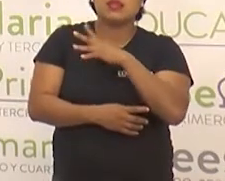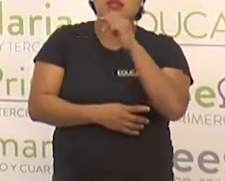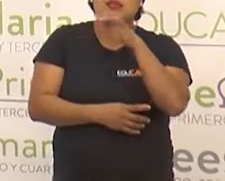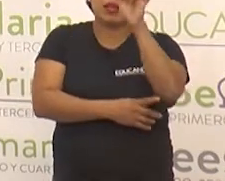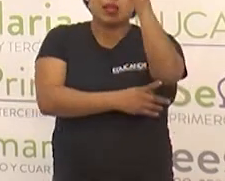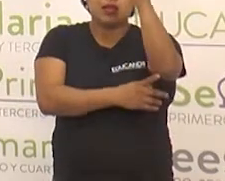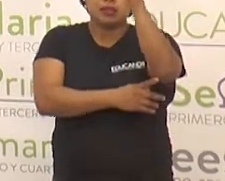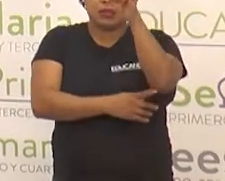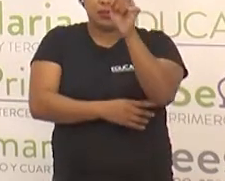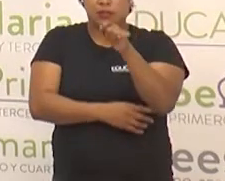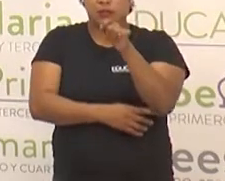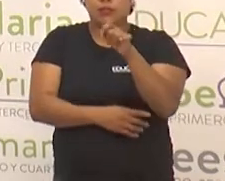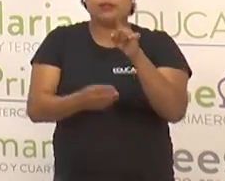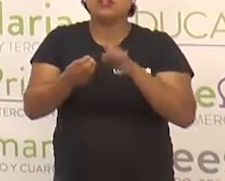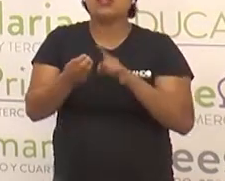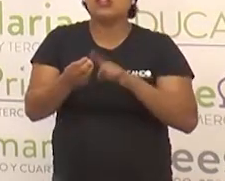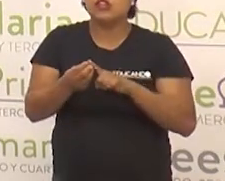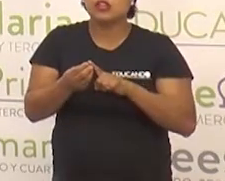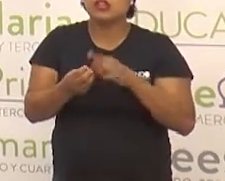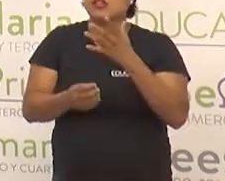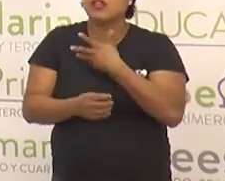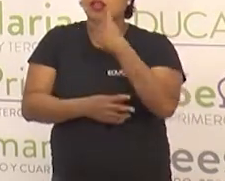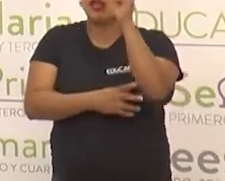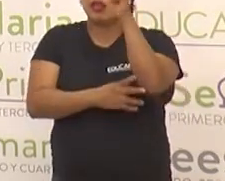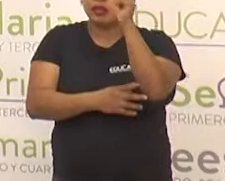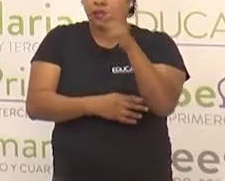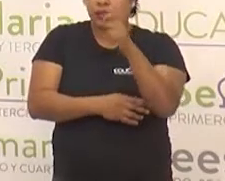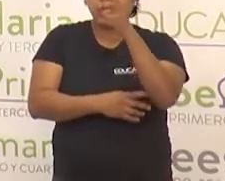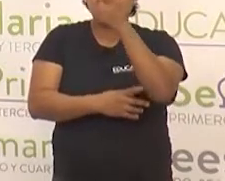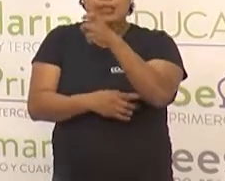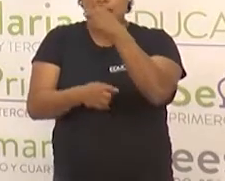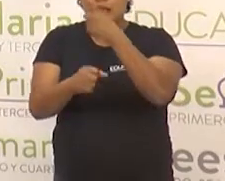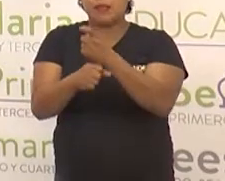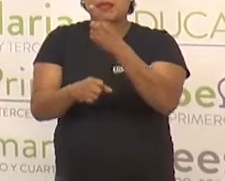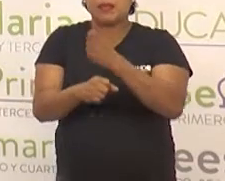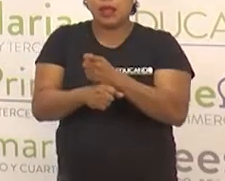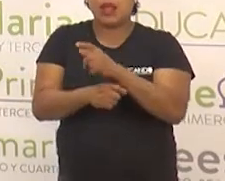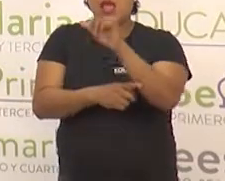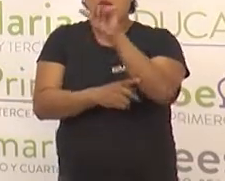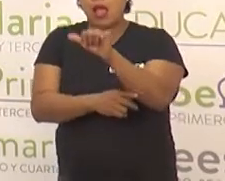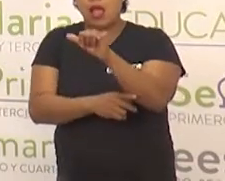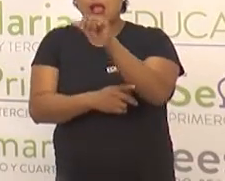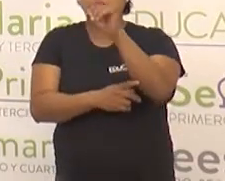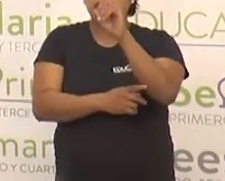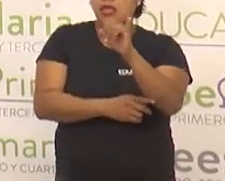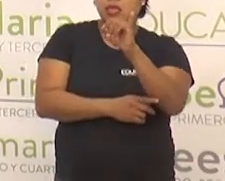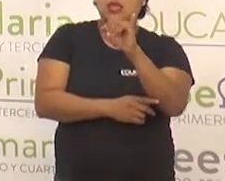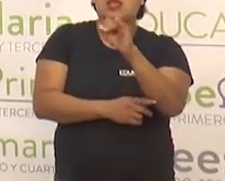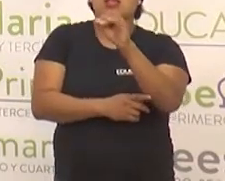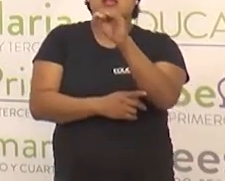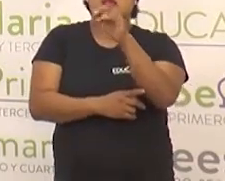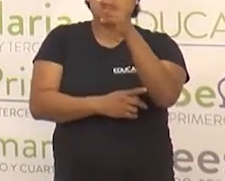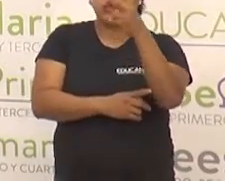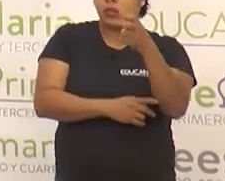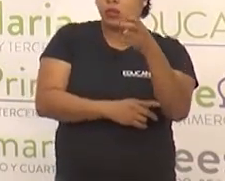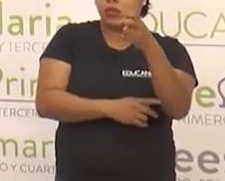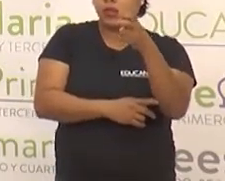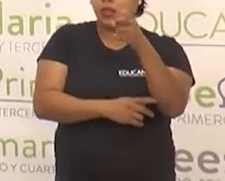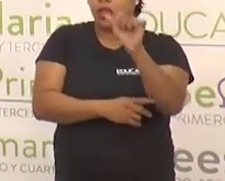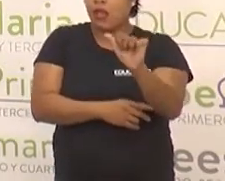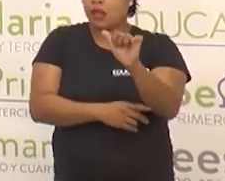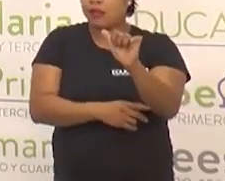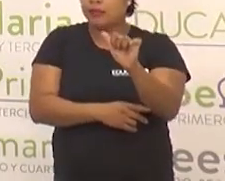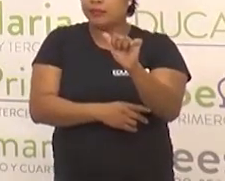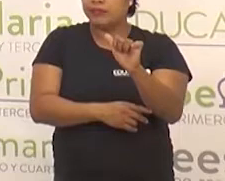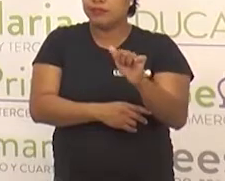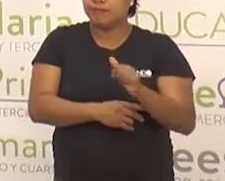un acento. ¿Dónde lleva el acento? En la primera A, en la I o en la segunda